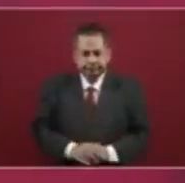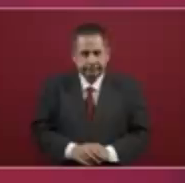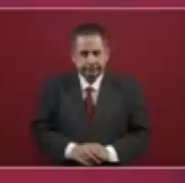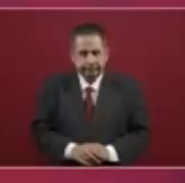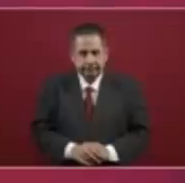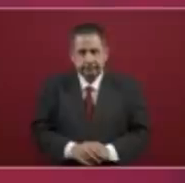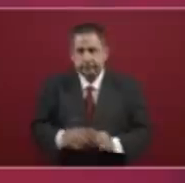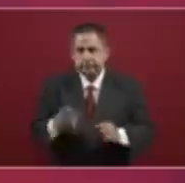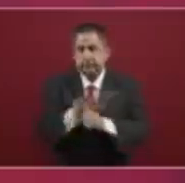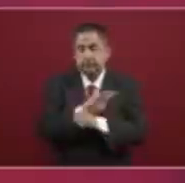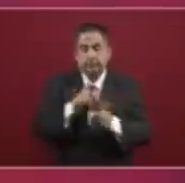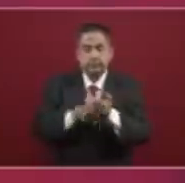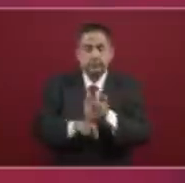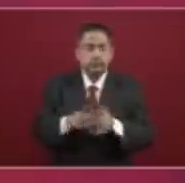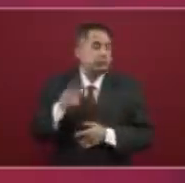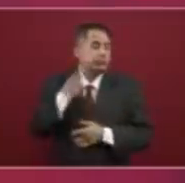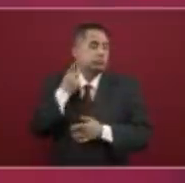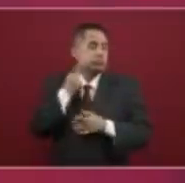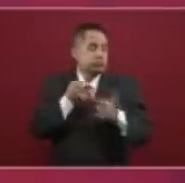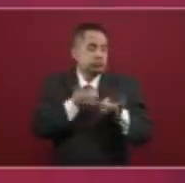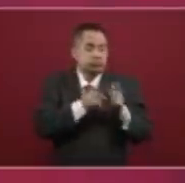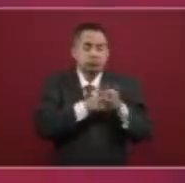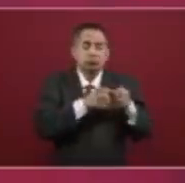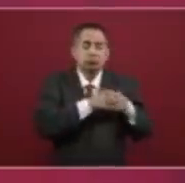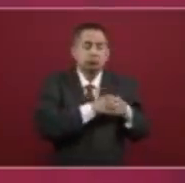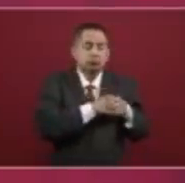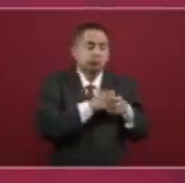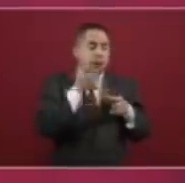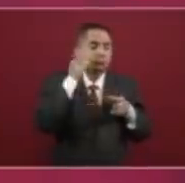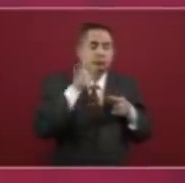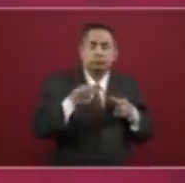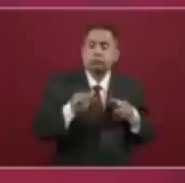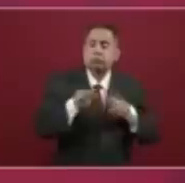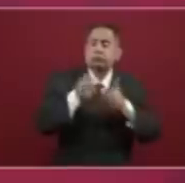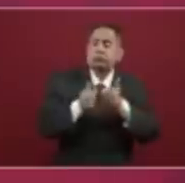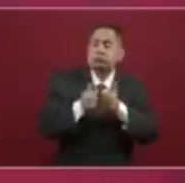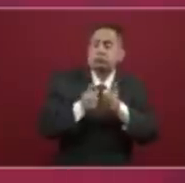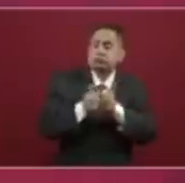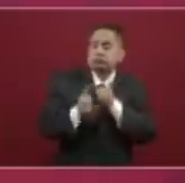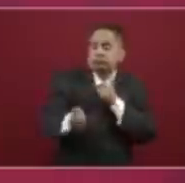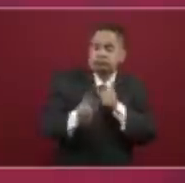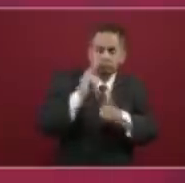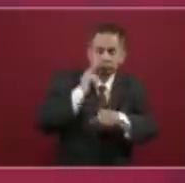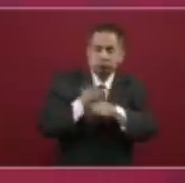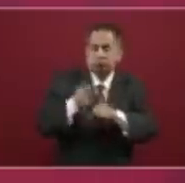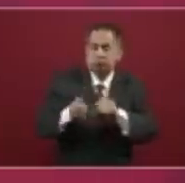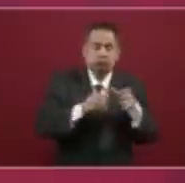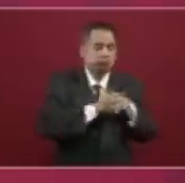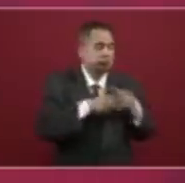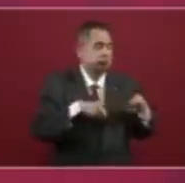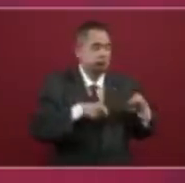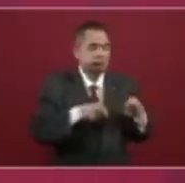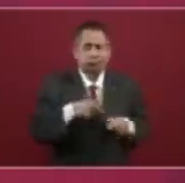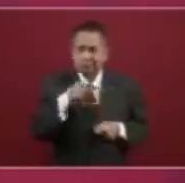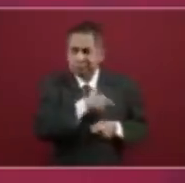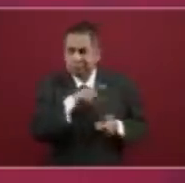Lo que pasa con la política neoliberal conservadora es que hasta en eso engañaron,